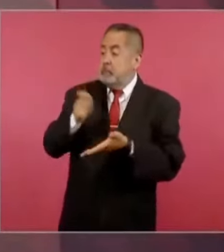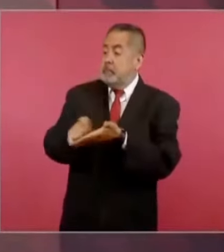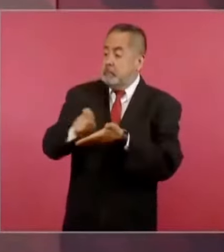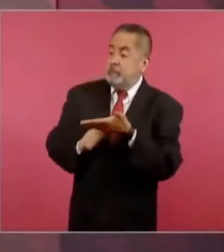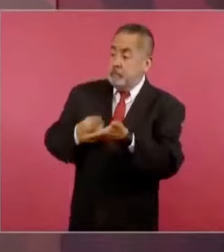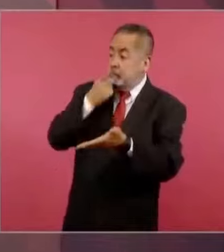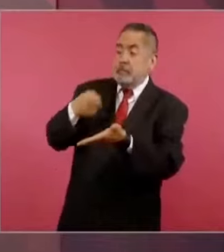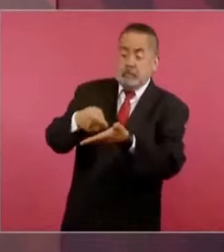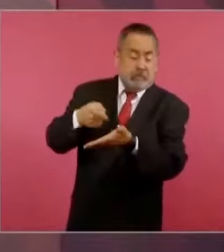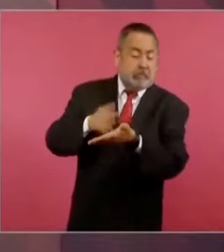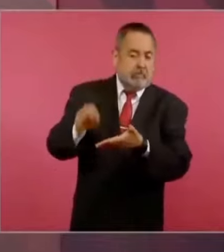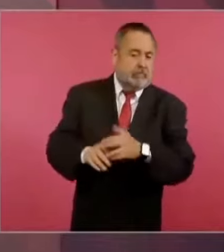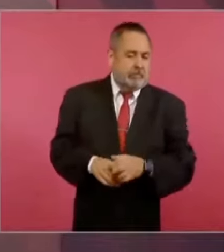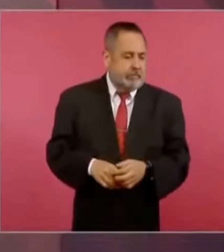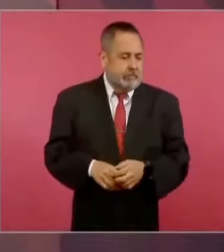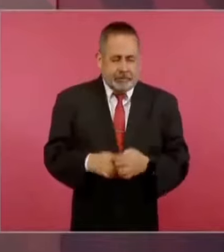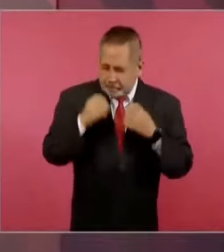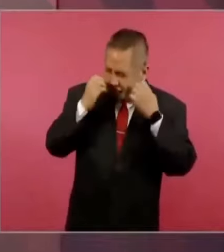al adversario.